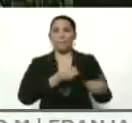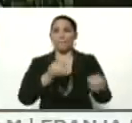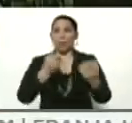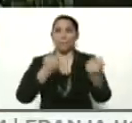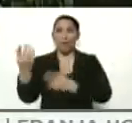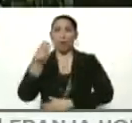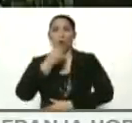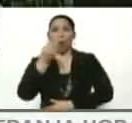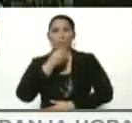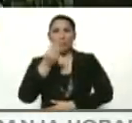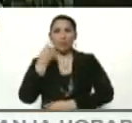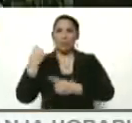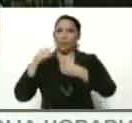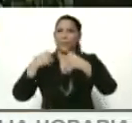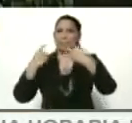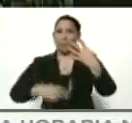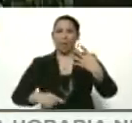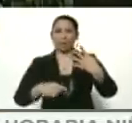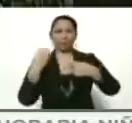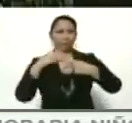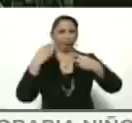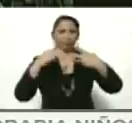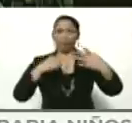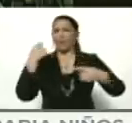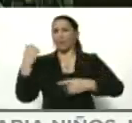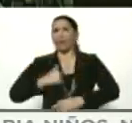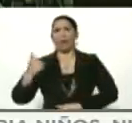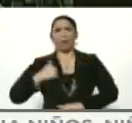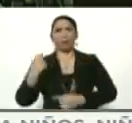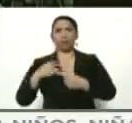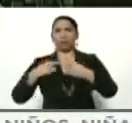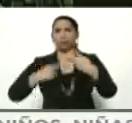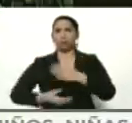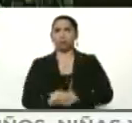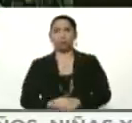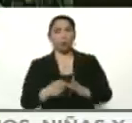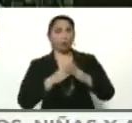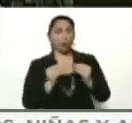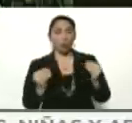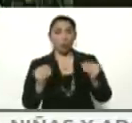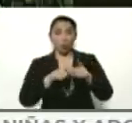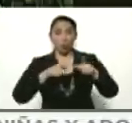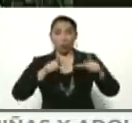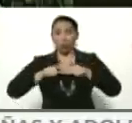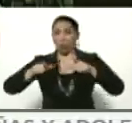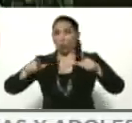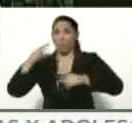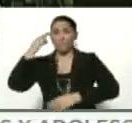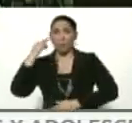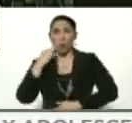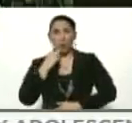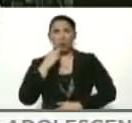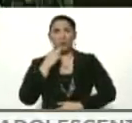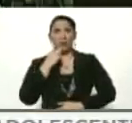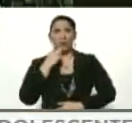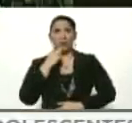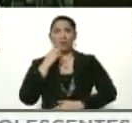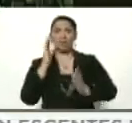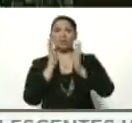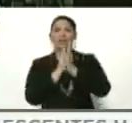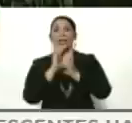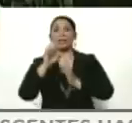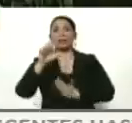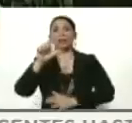alimentos e insumos, material diverso a todos estos sectores de Bolívar, allá en Santa Elena de